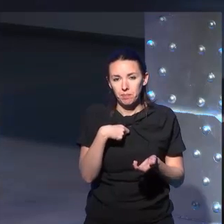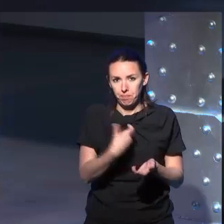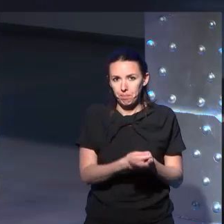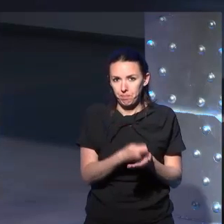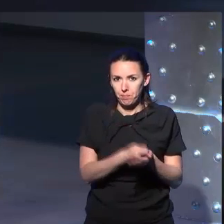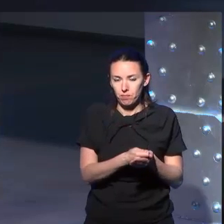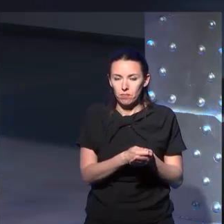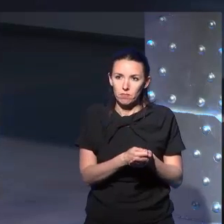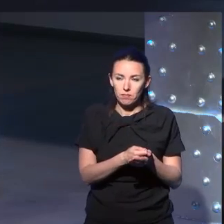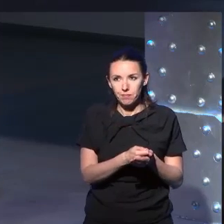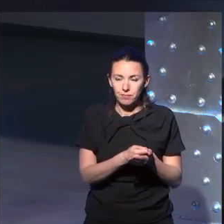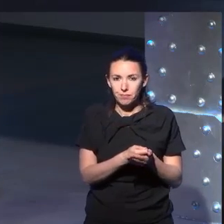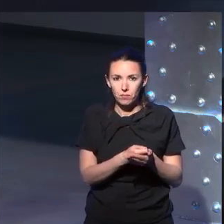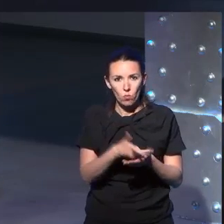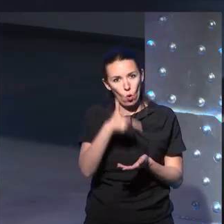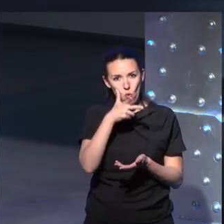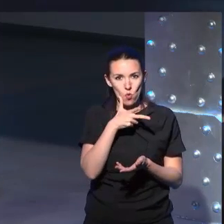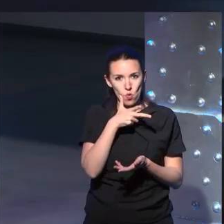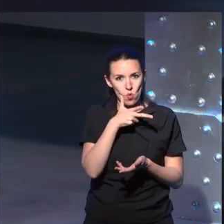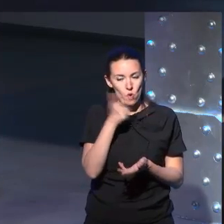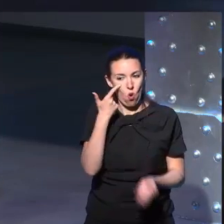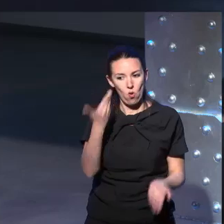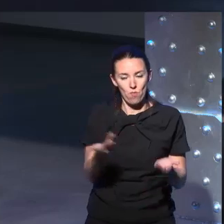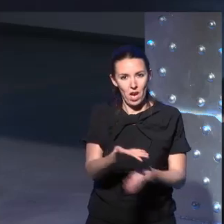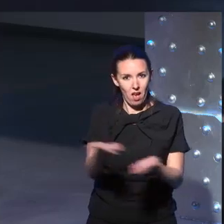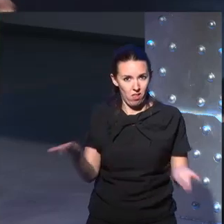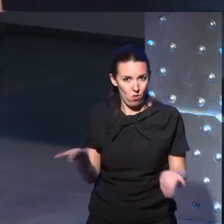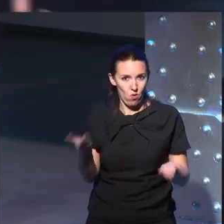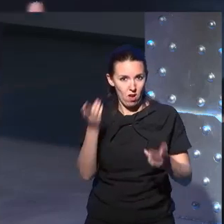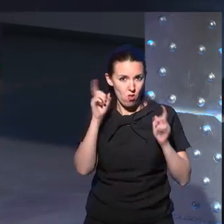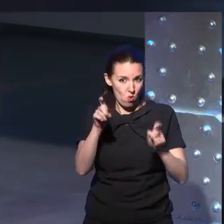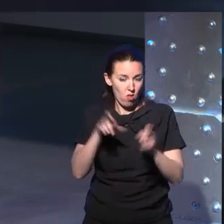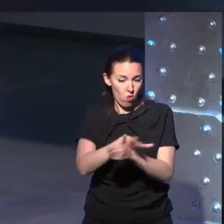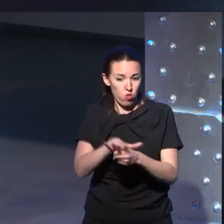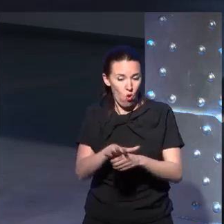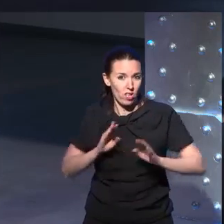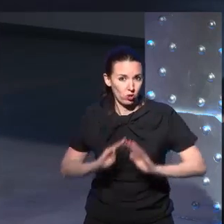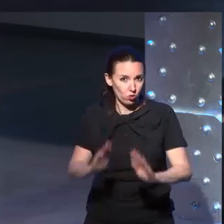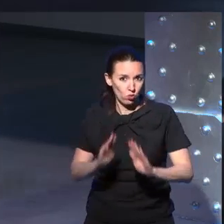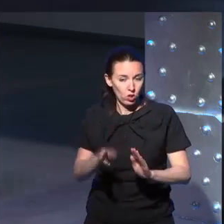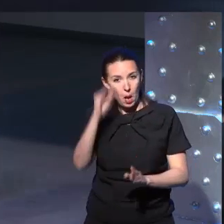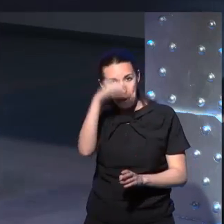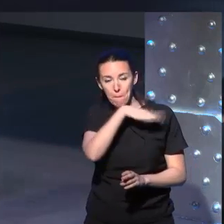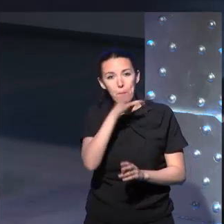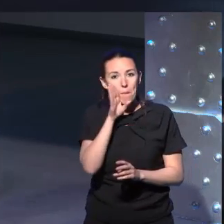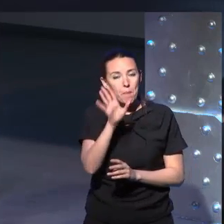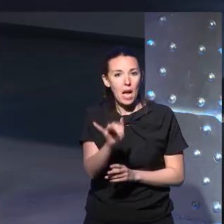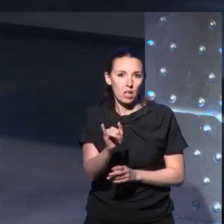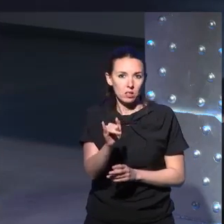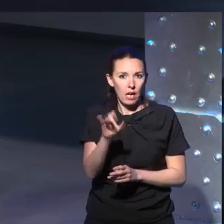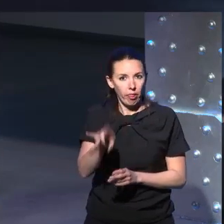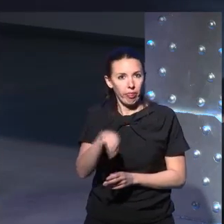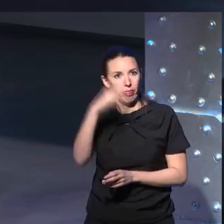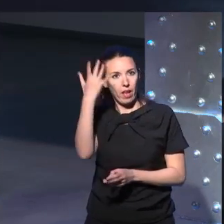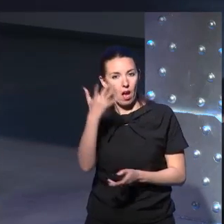mucho más, digamos, de lujo con respecto a la educación de su barrio, porque los papás han tenido la